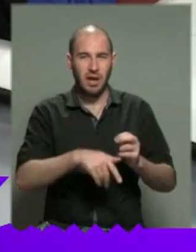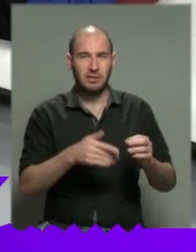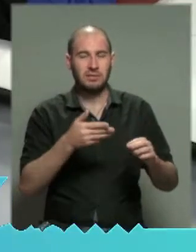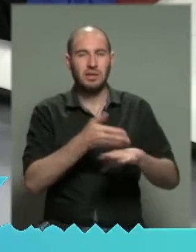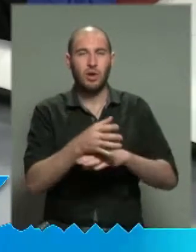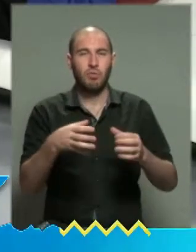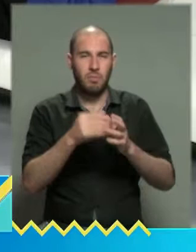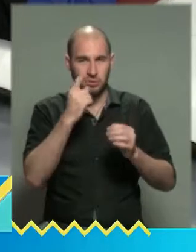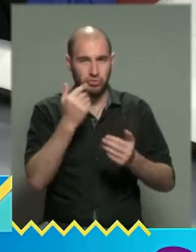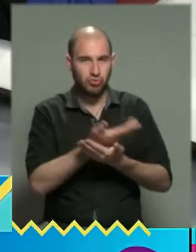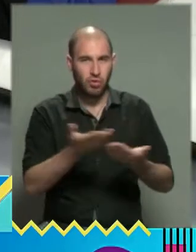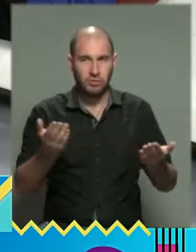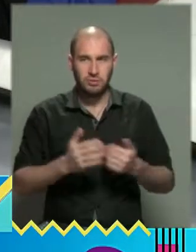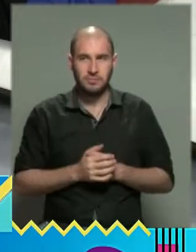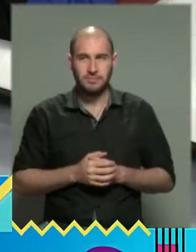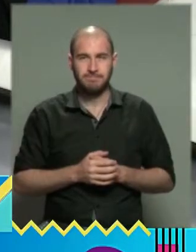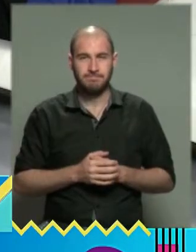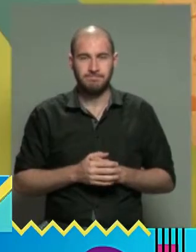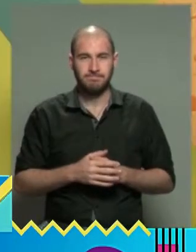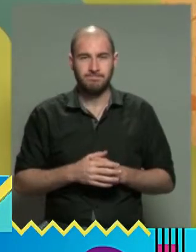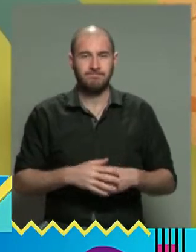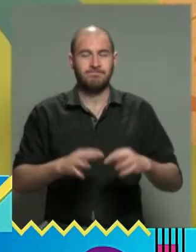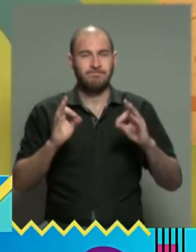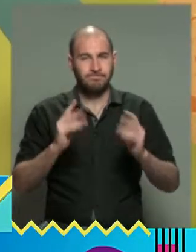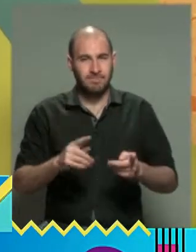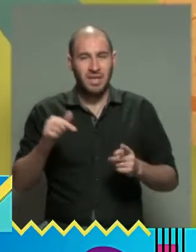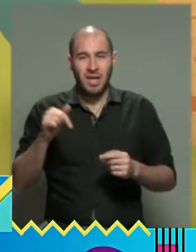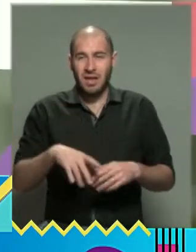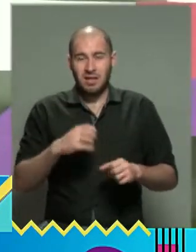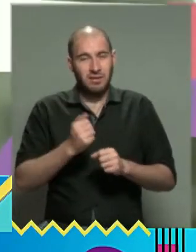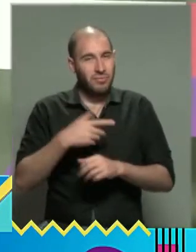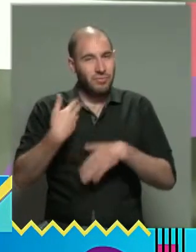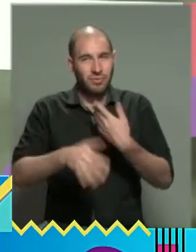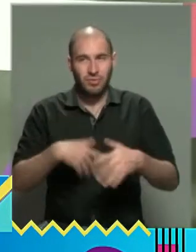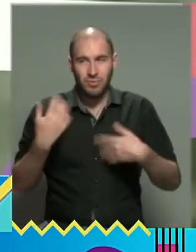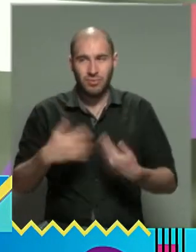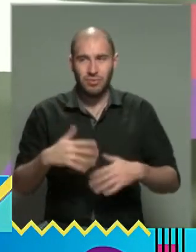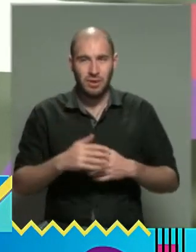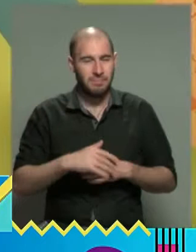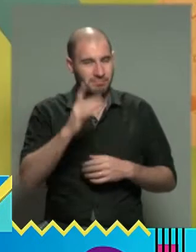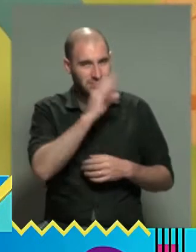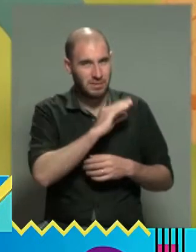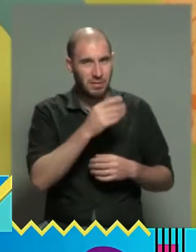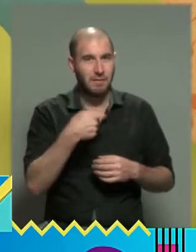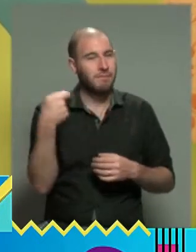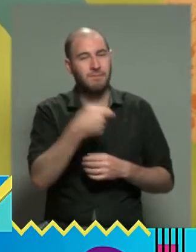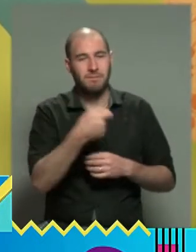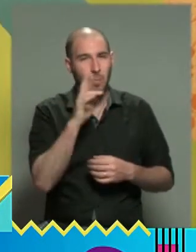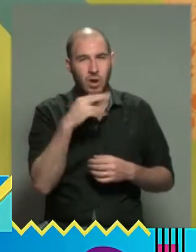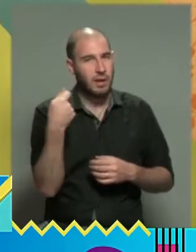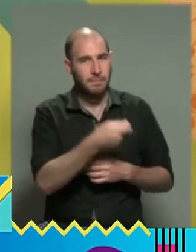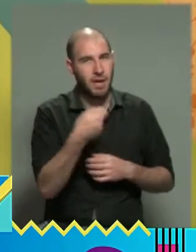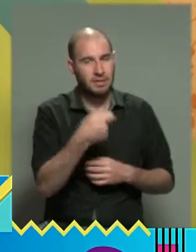las fuerzas políticas. Bueno, obviamente que hay que trabajar mucho, ¿no? Y me olvidaba, los femicidios, que